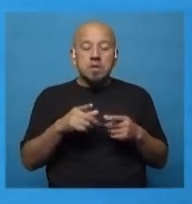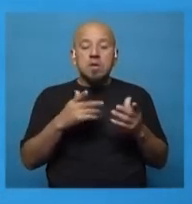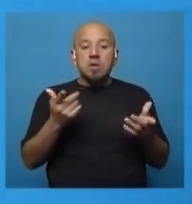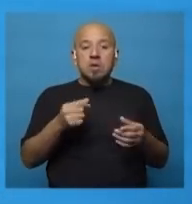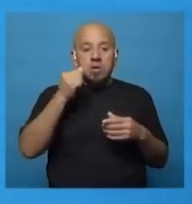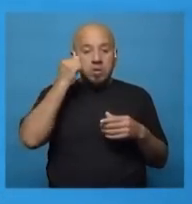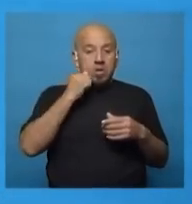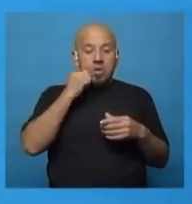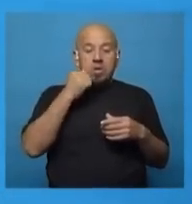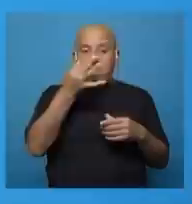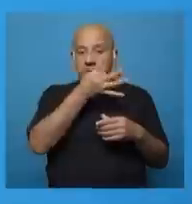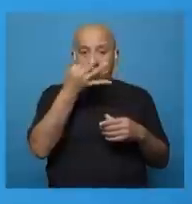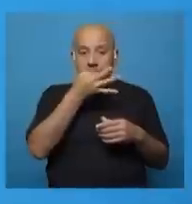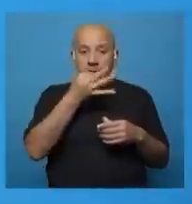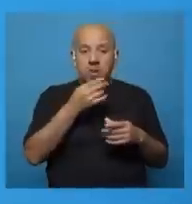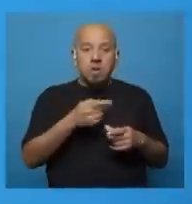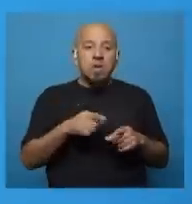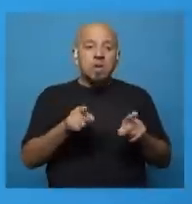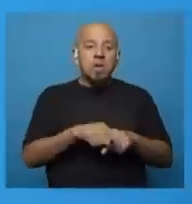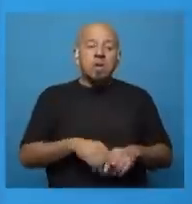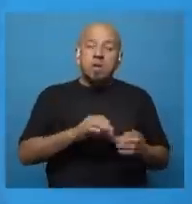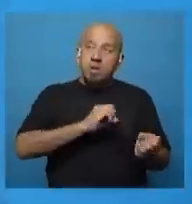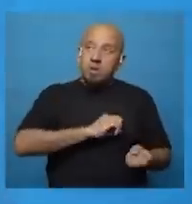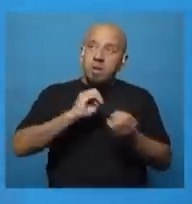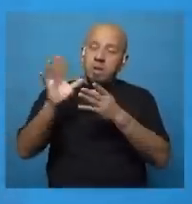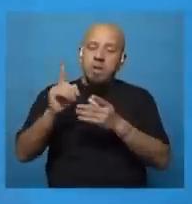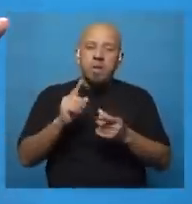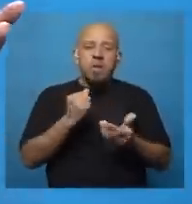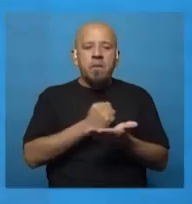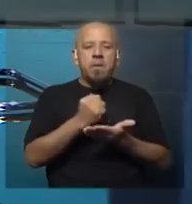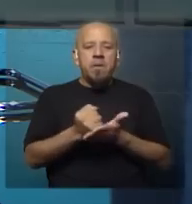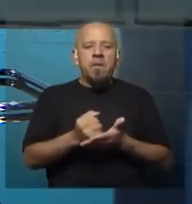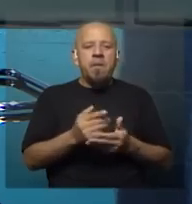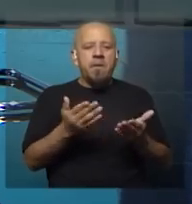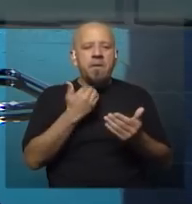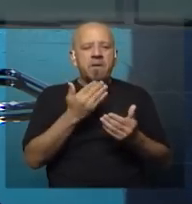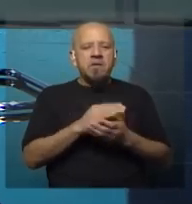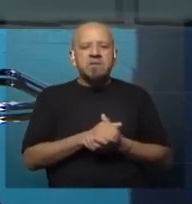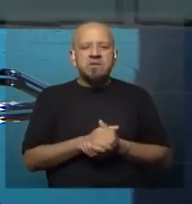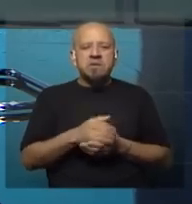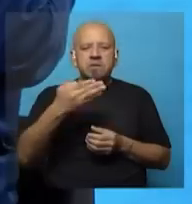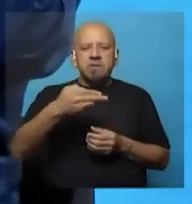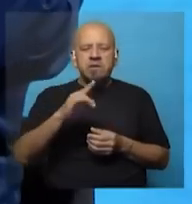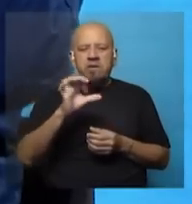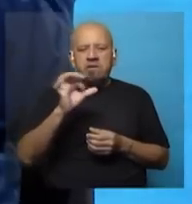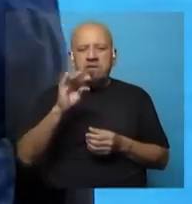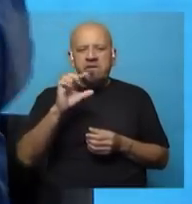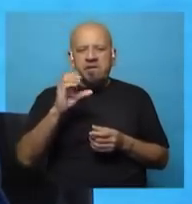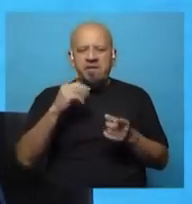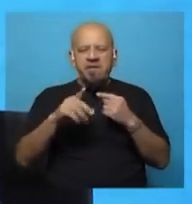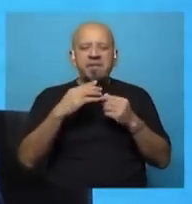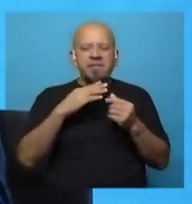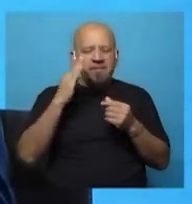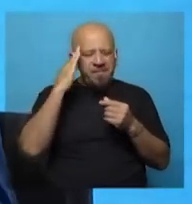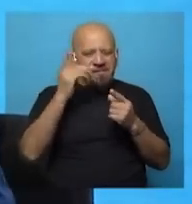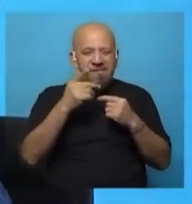peligroso y Pesado se envió Exprés un pasaporte ahora a esa instancia de interpelación y que